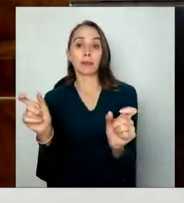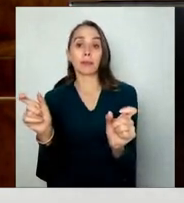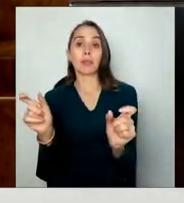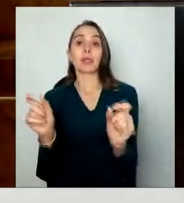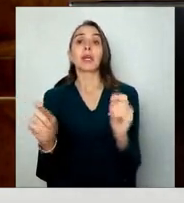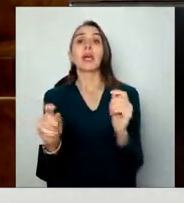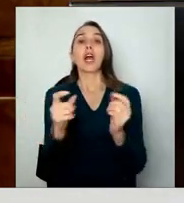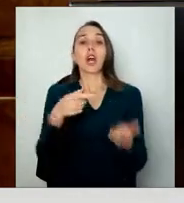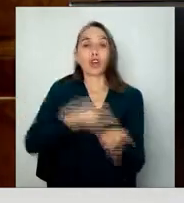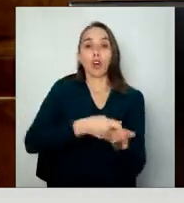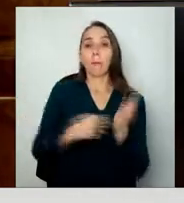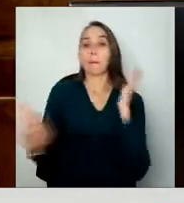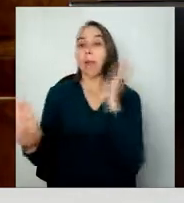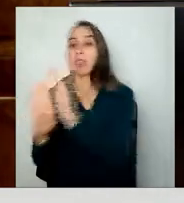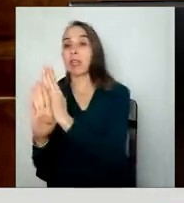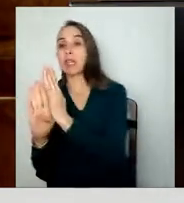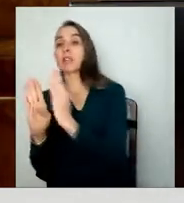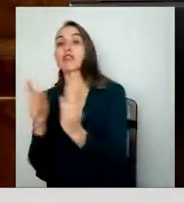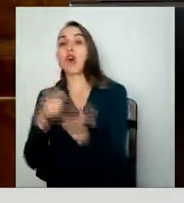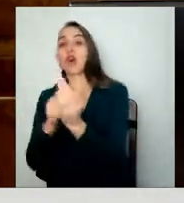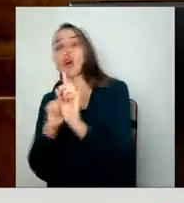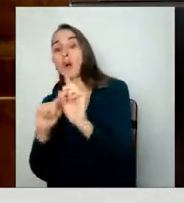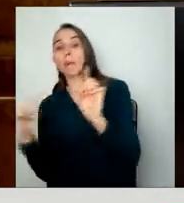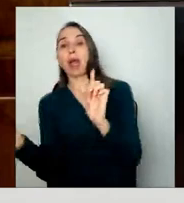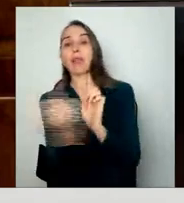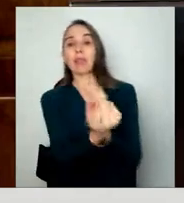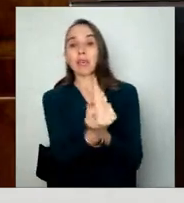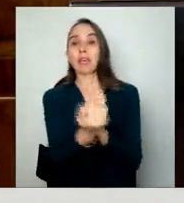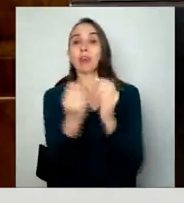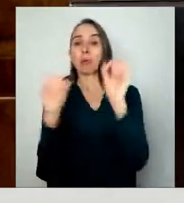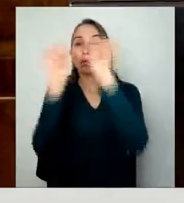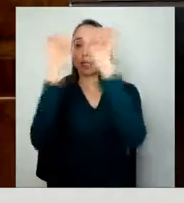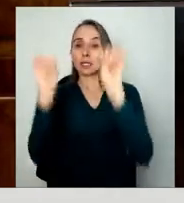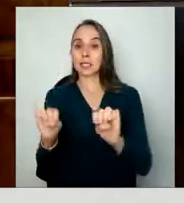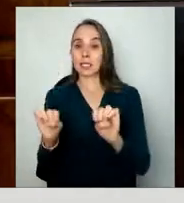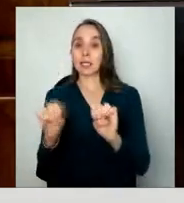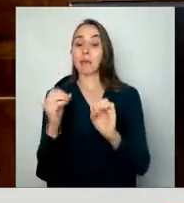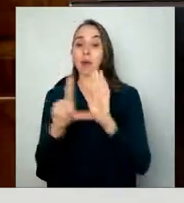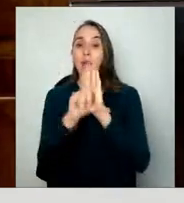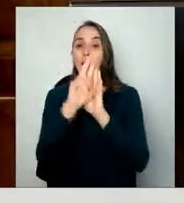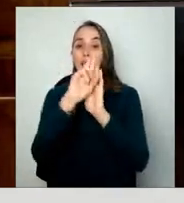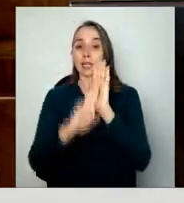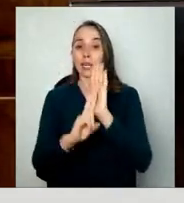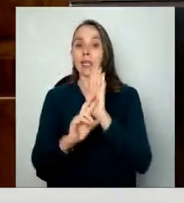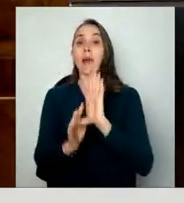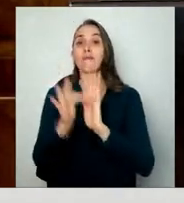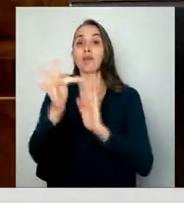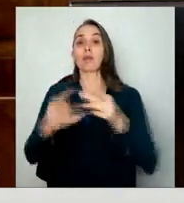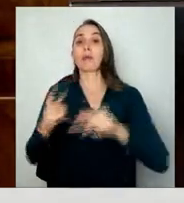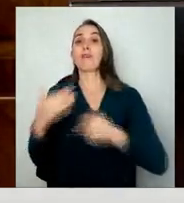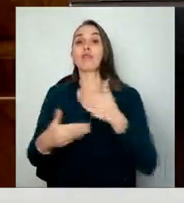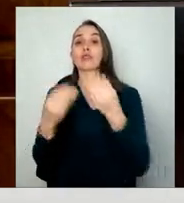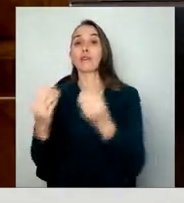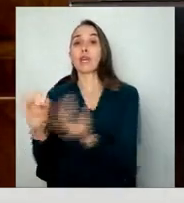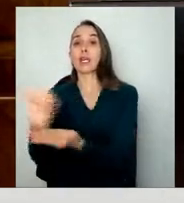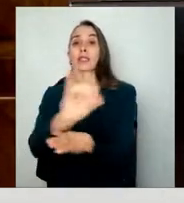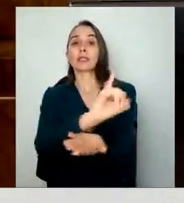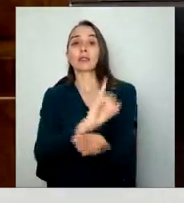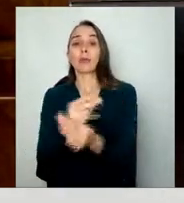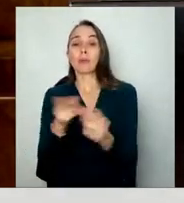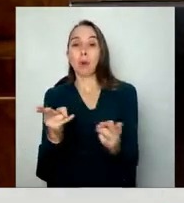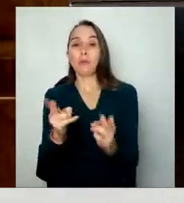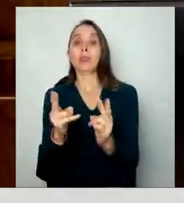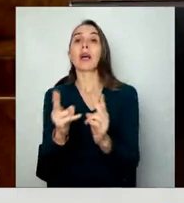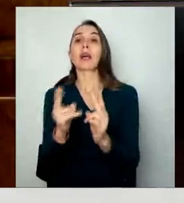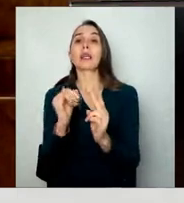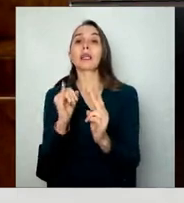indirecto en efecto un buen sistema y una buena regulación permitirá el buen funcionamiento de los organismos públicos Además del desarrollo de